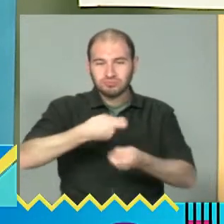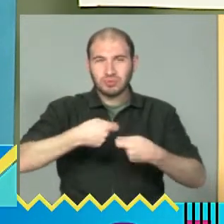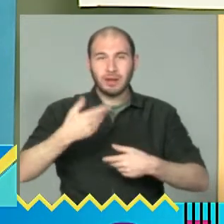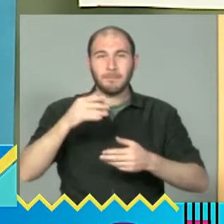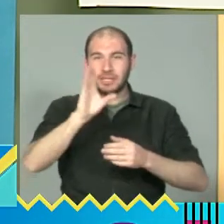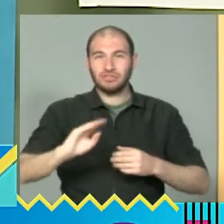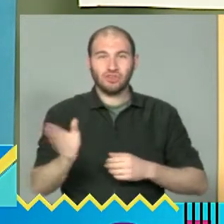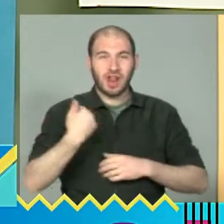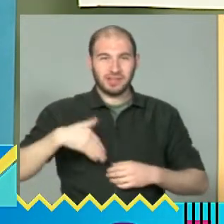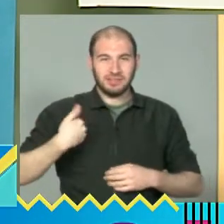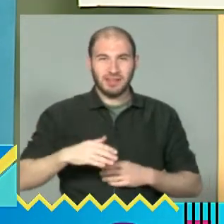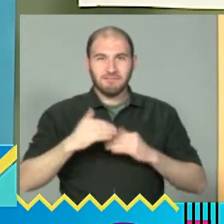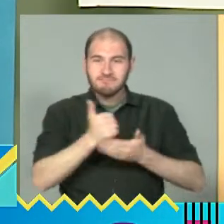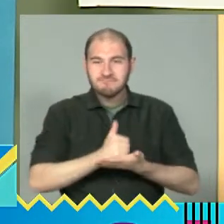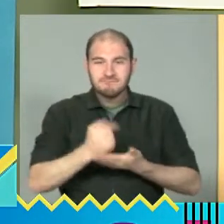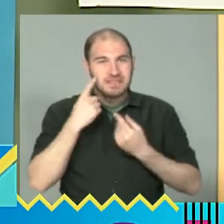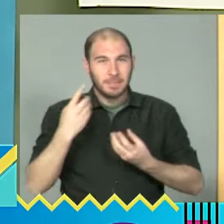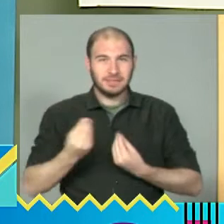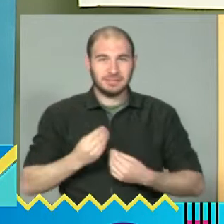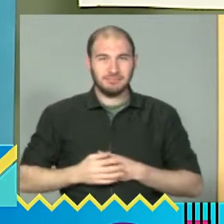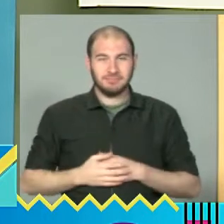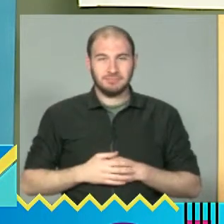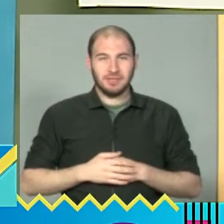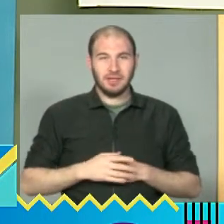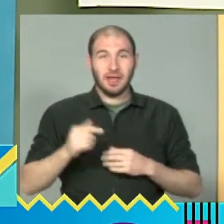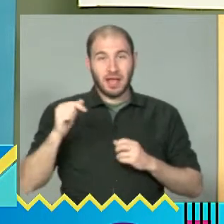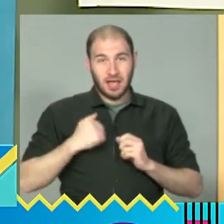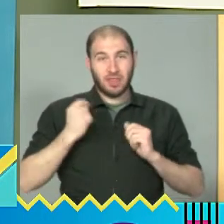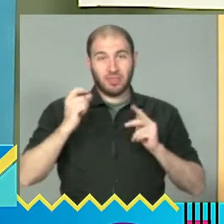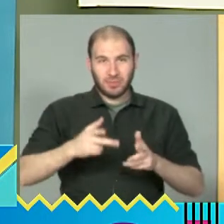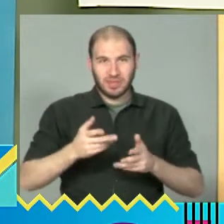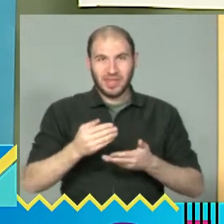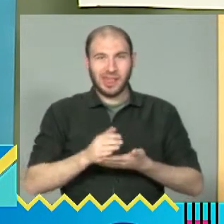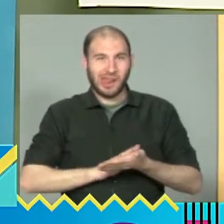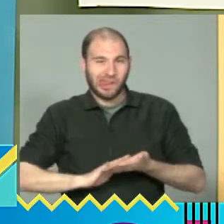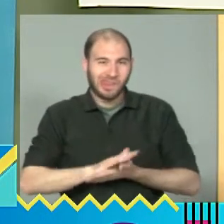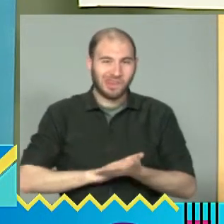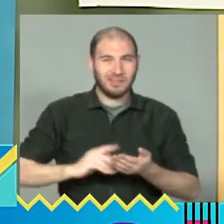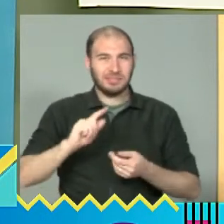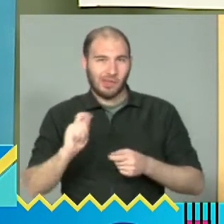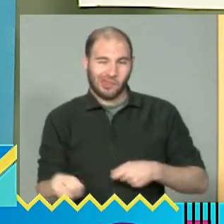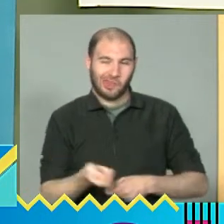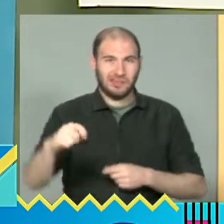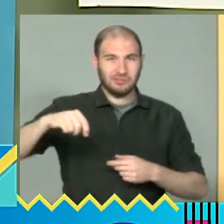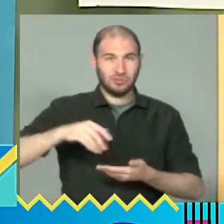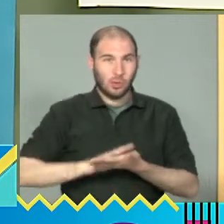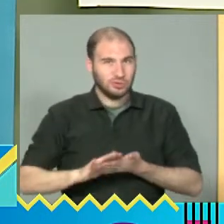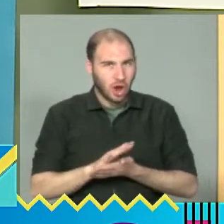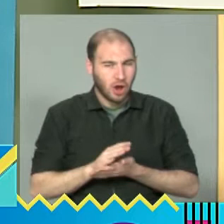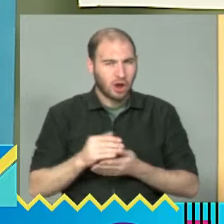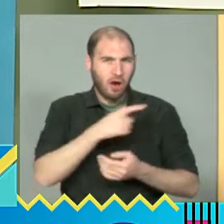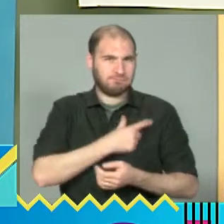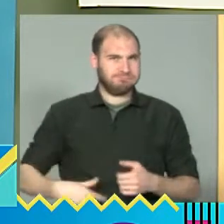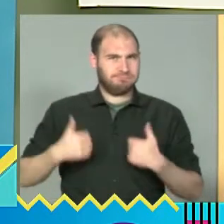de Argentina en vilo a ver qué sucedía. Bueno, ¿se puede decir que se gambeteó en términos futbolísticos todo esto? ¿Salió bien